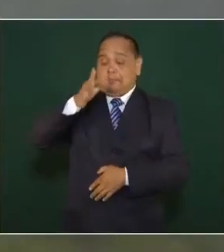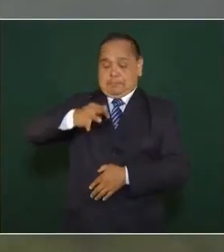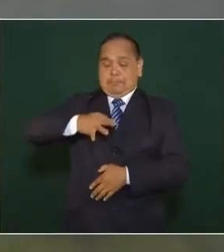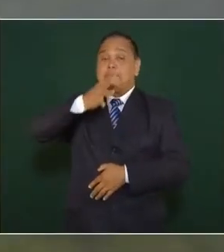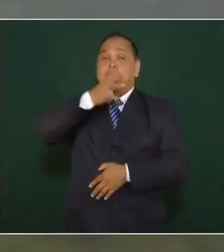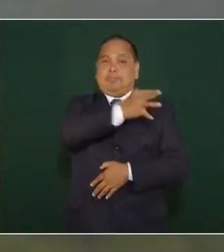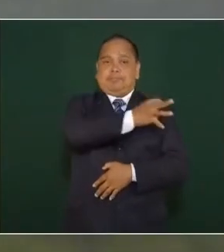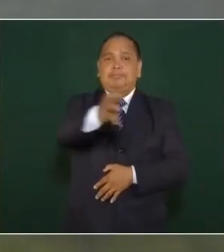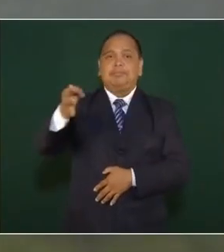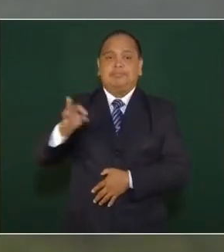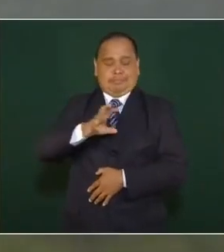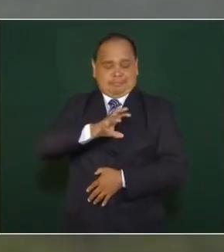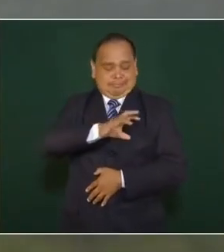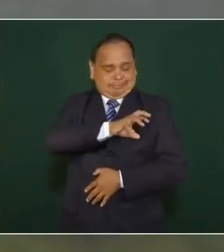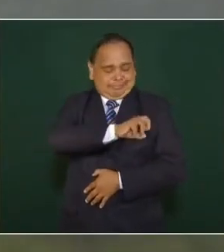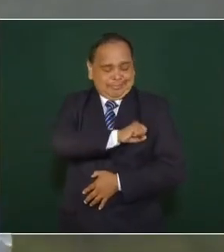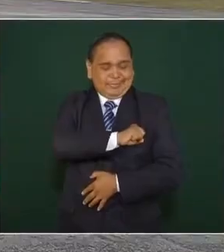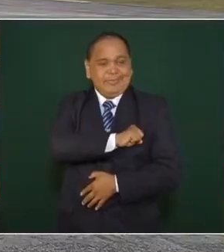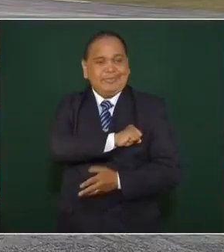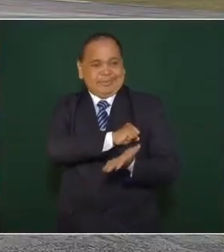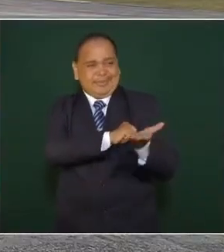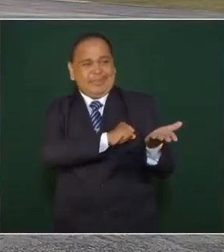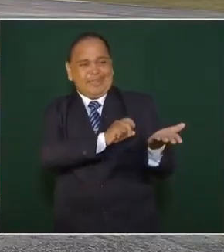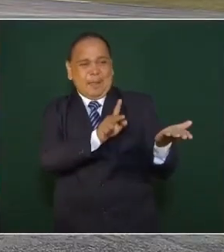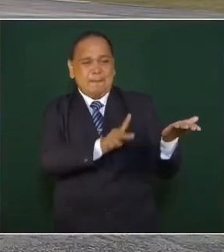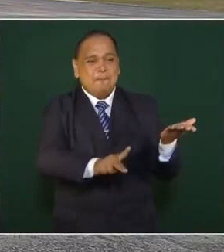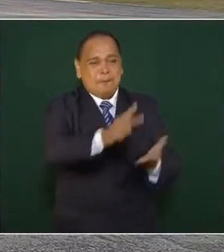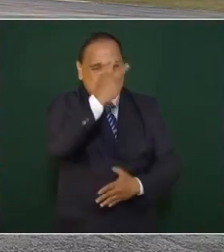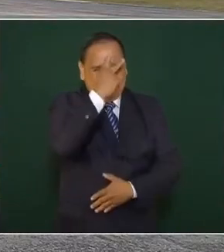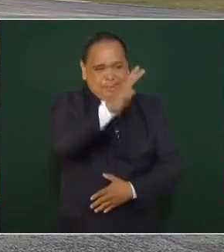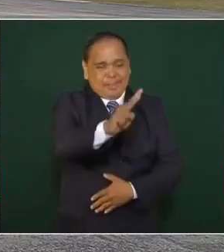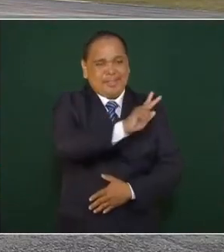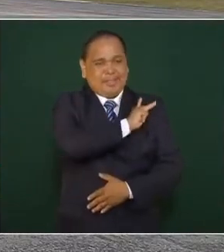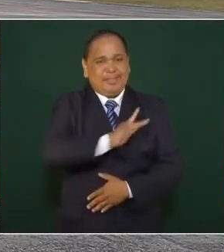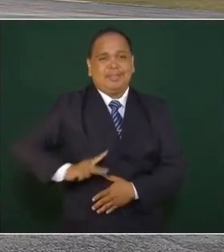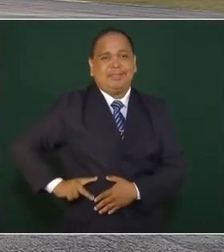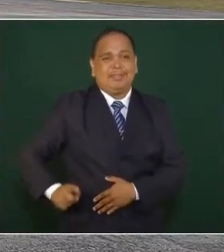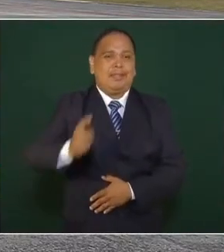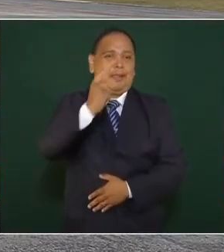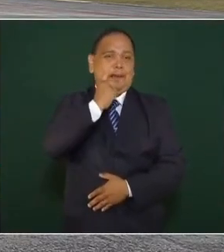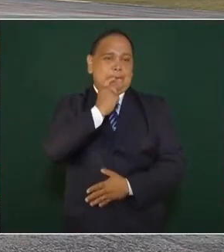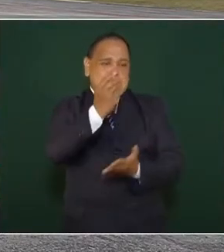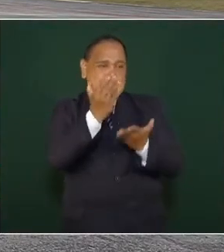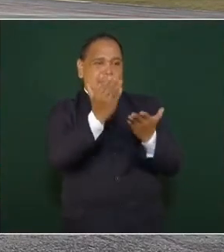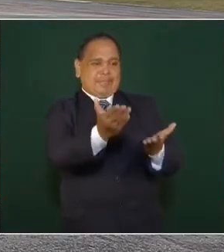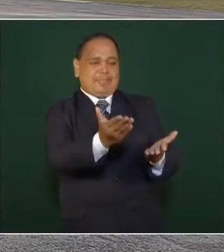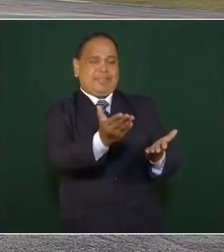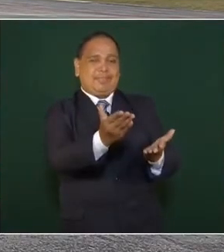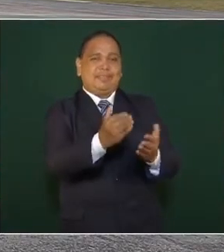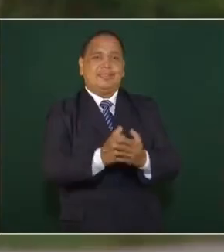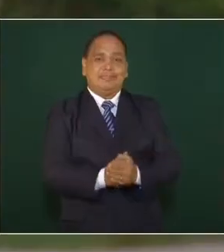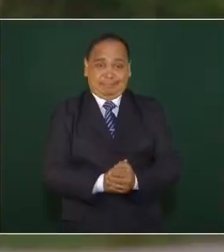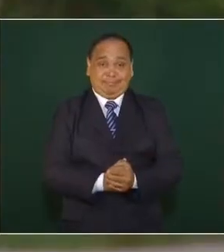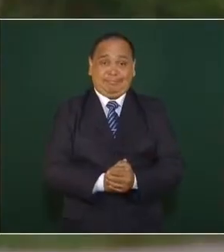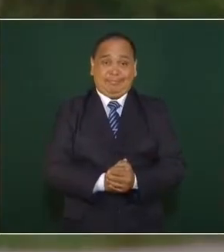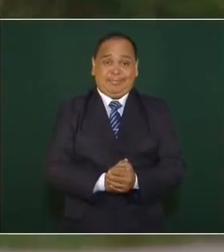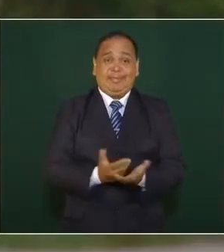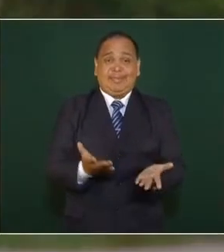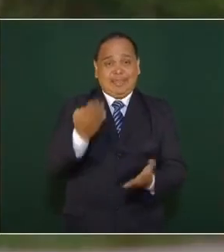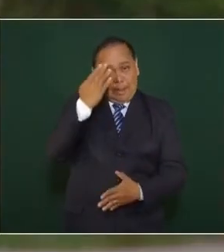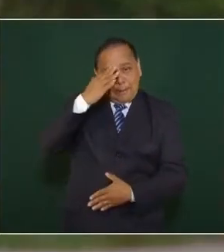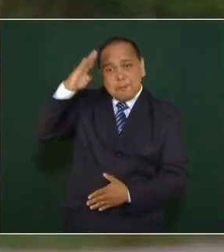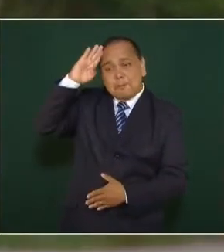cariño al hermano pueblo mexicano y a su presidente Andrés Manuel López Obrador. Se les quiere mucho en